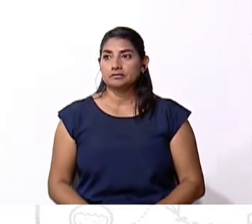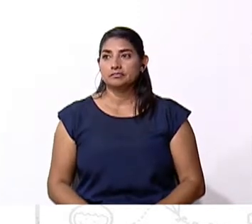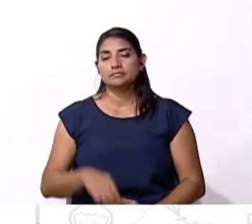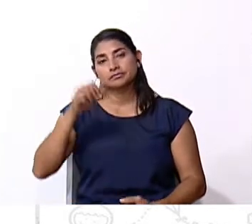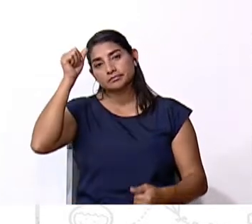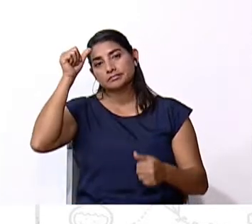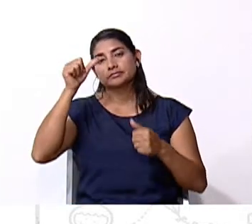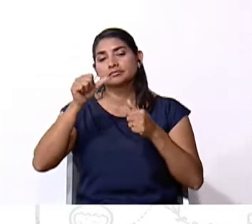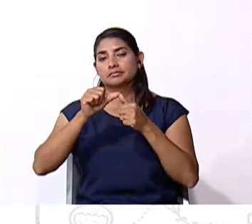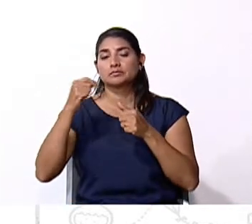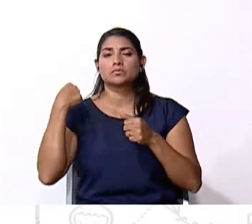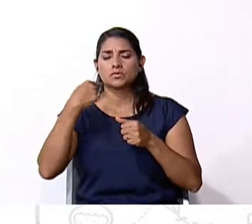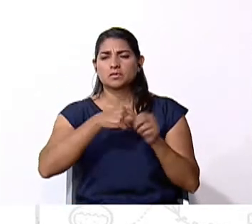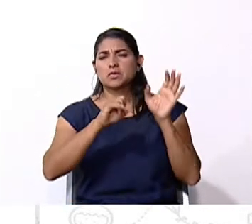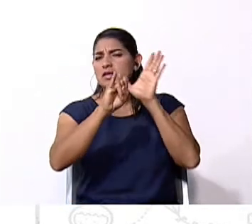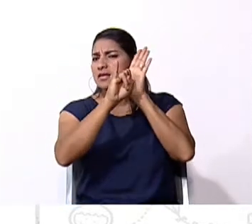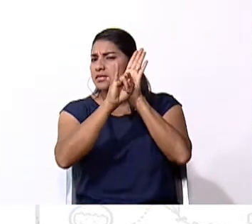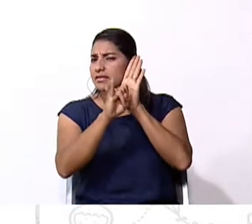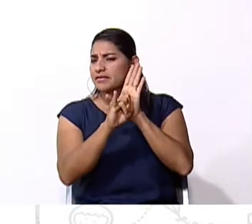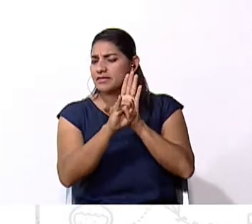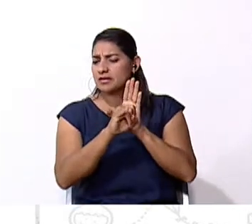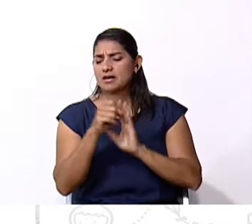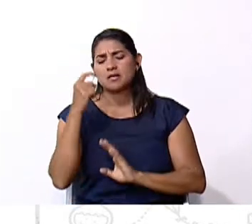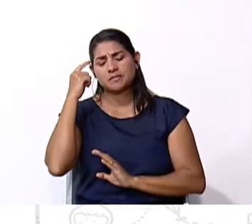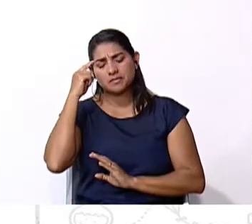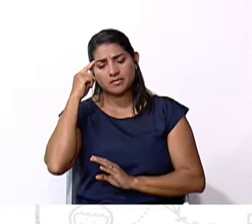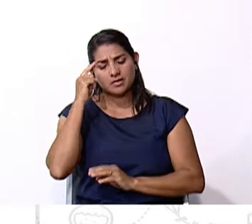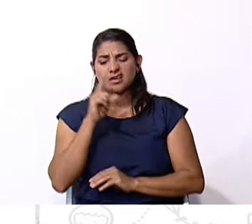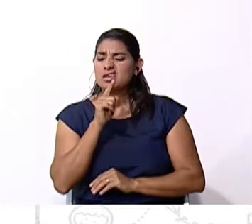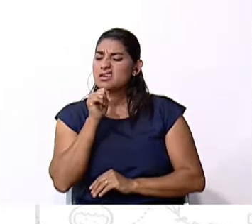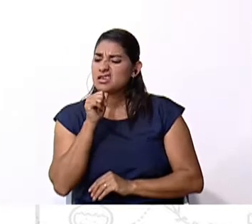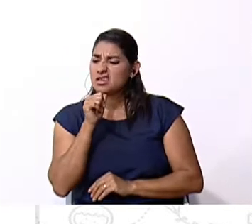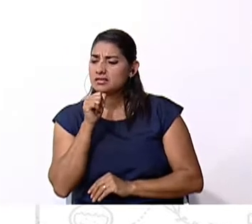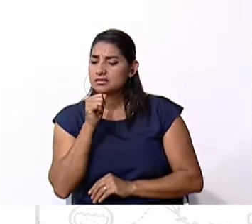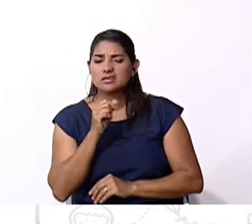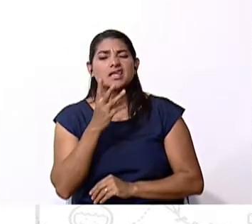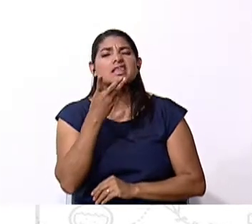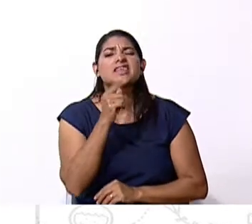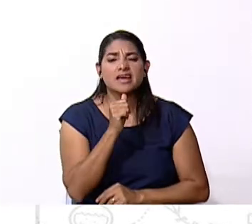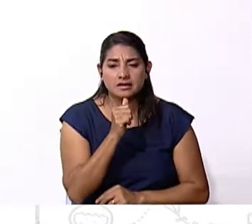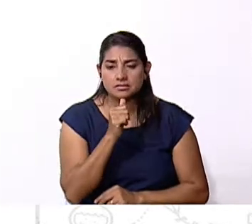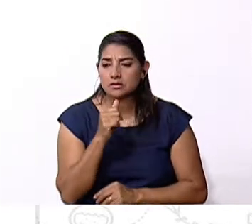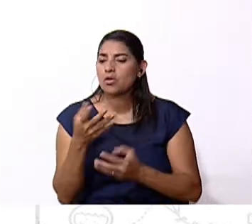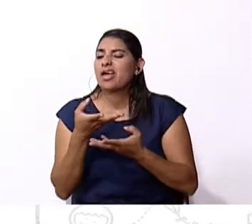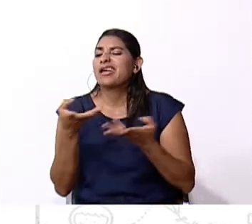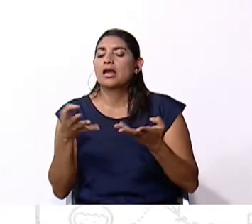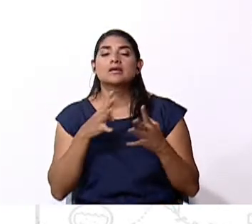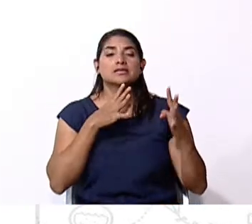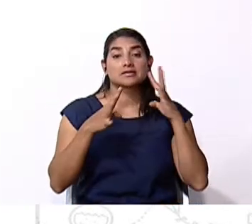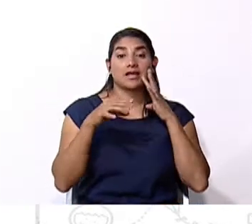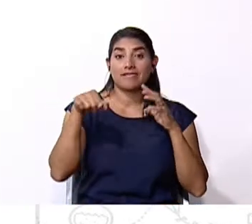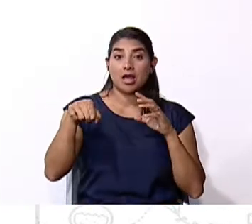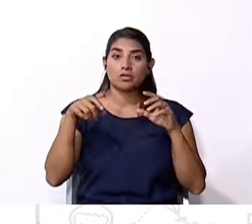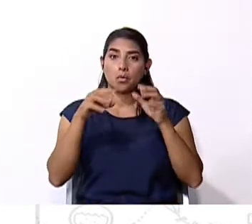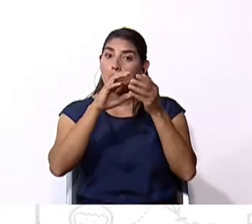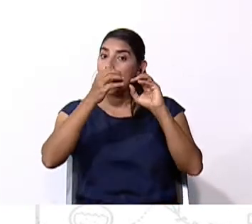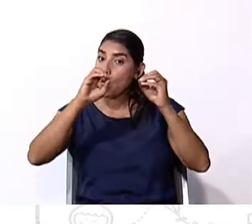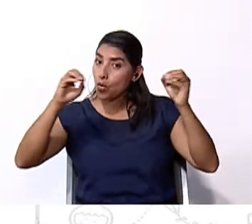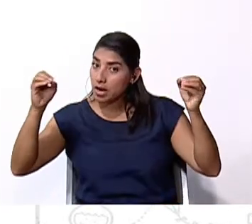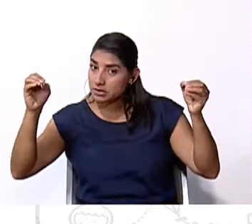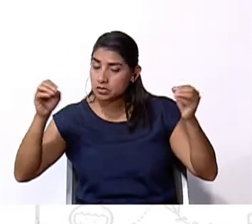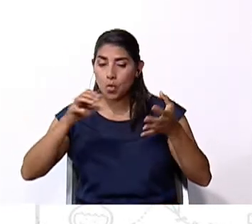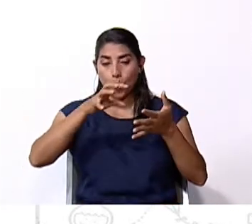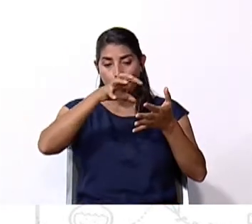Recordemos que lo podemos identificar cuando nos preguntamos ¿quién, quiénes o de qué se está hablando en la oración o en